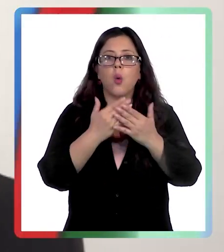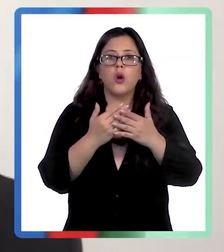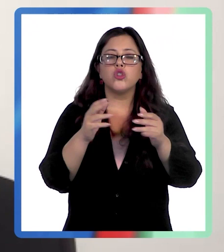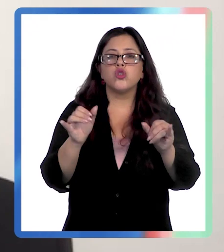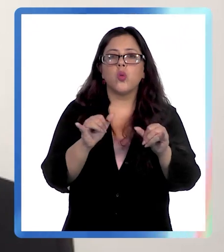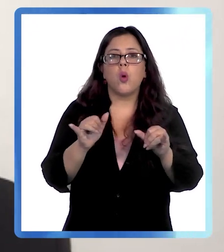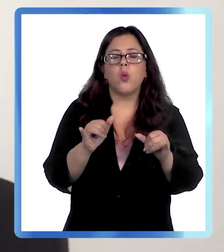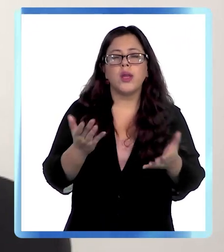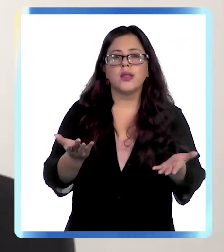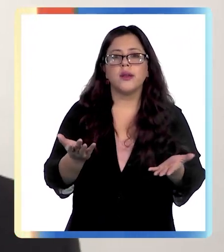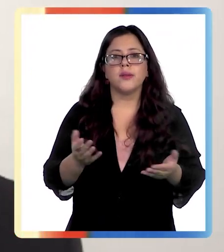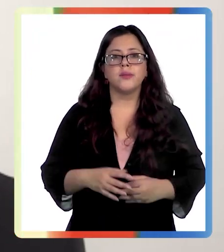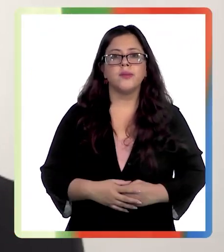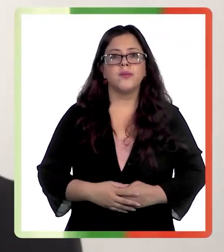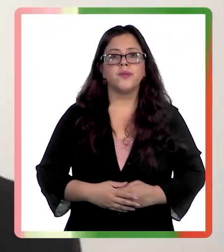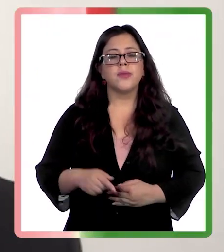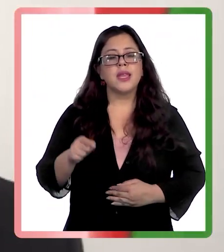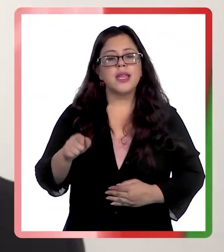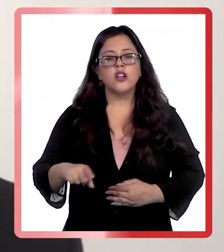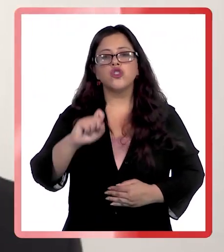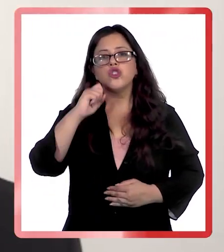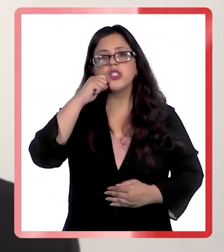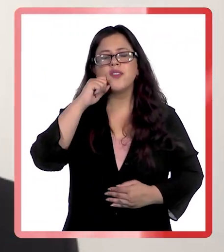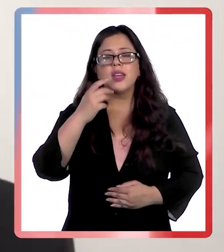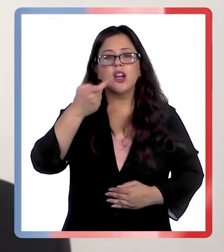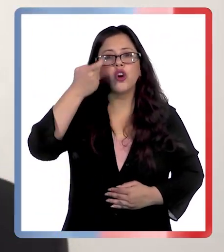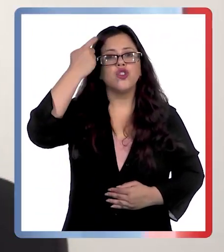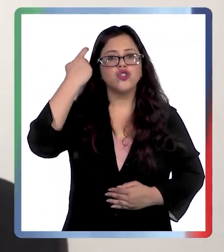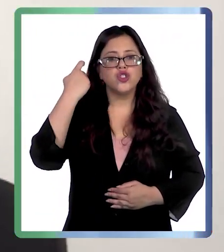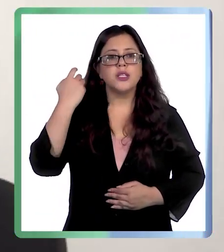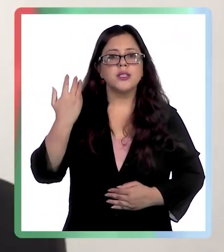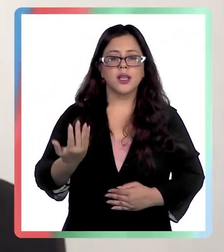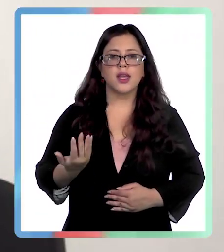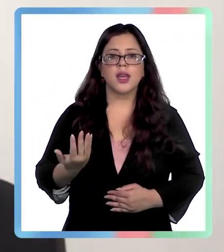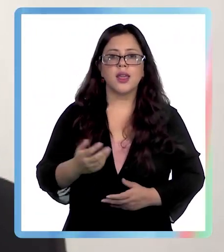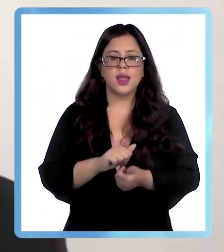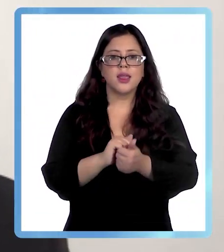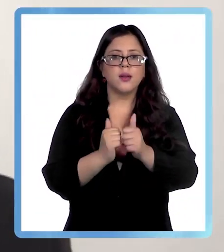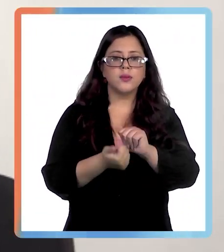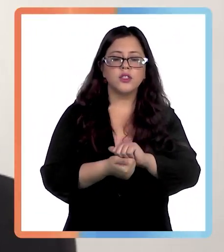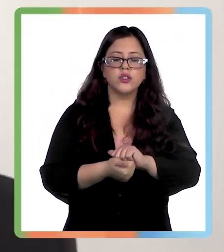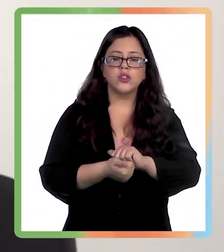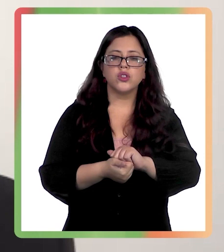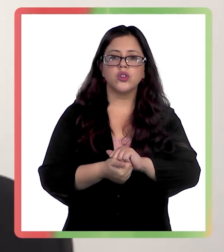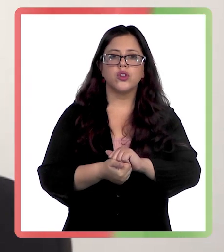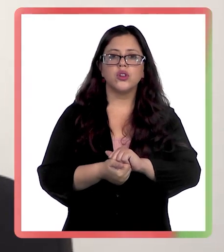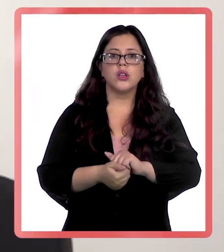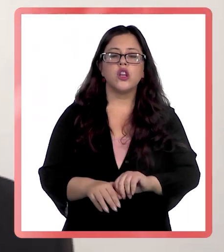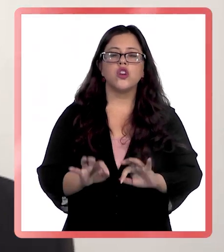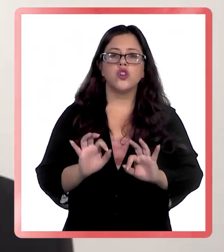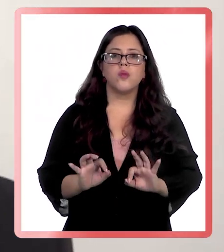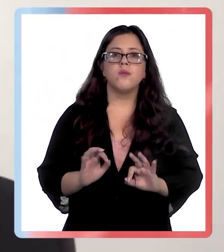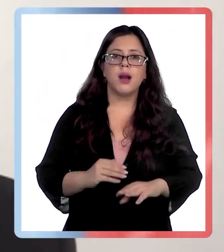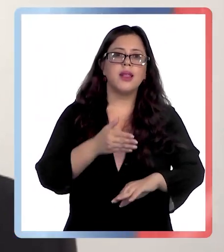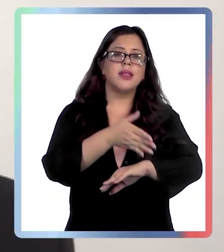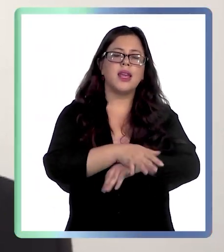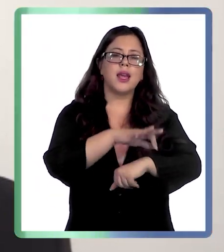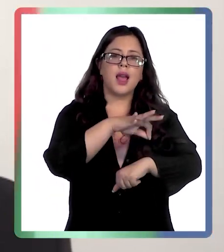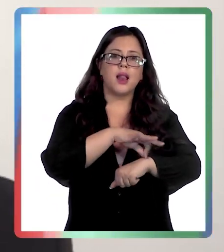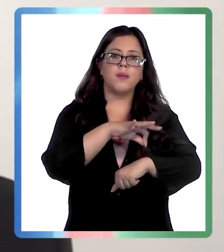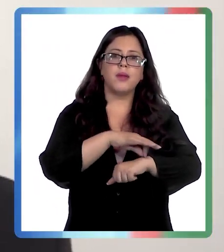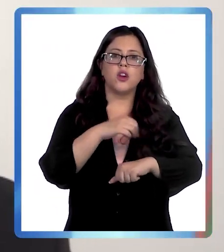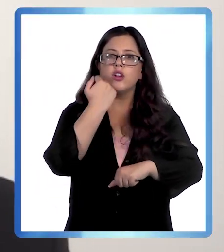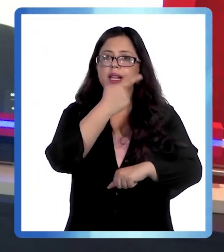primeros dientecitos desde que es bebé la verdad eso genera una conciencia de adaptación y normalidad de ir